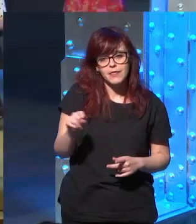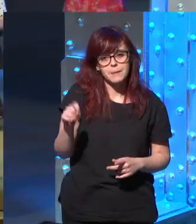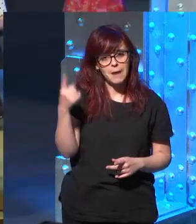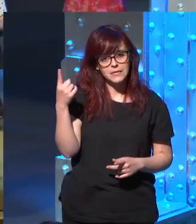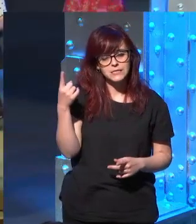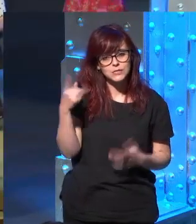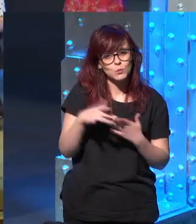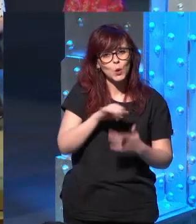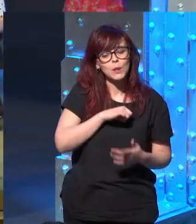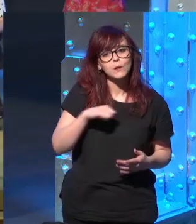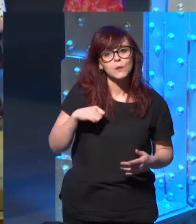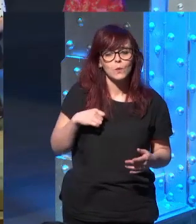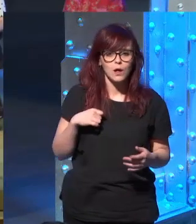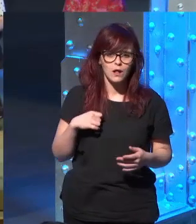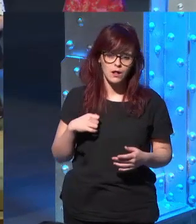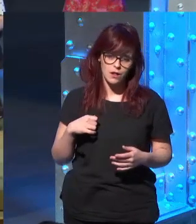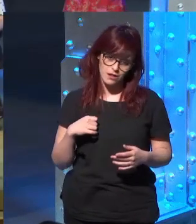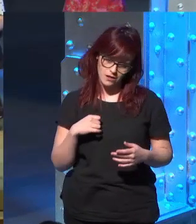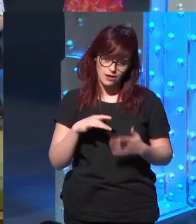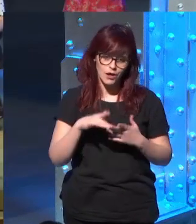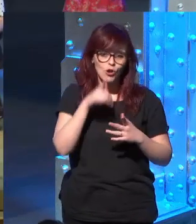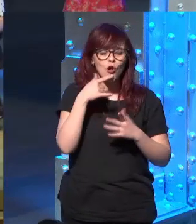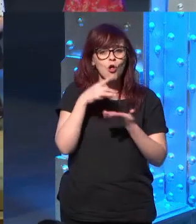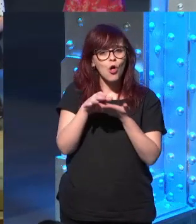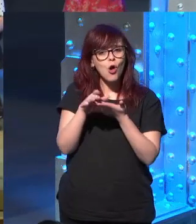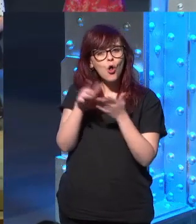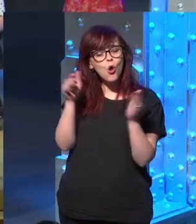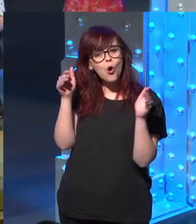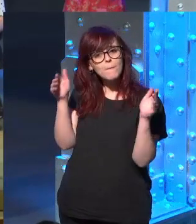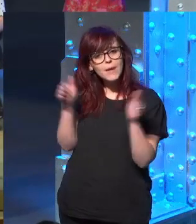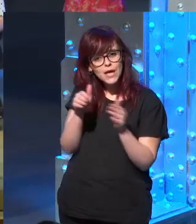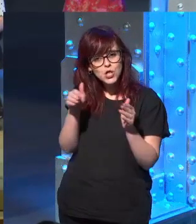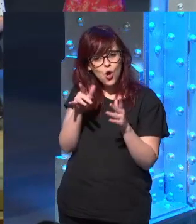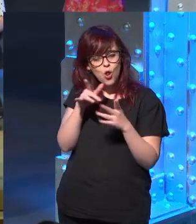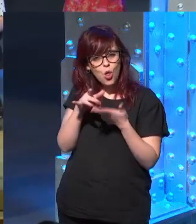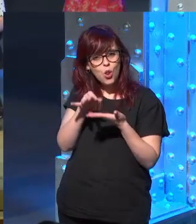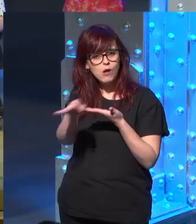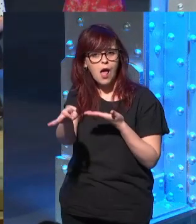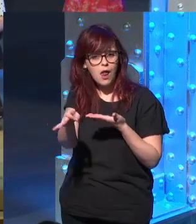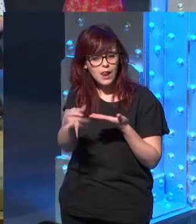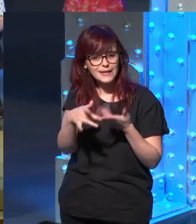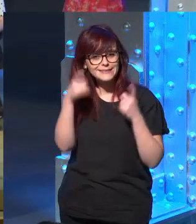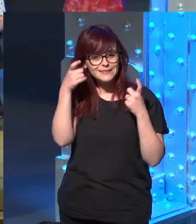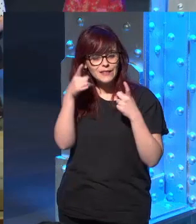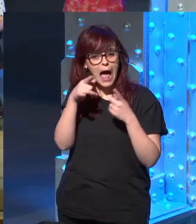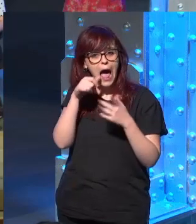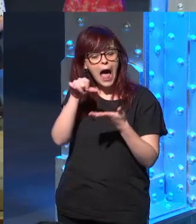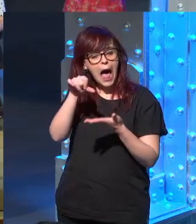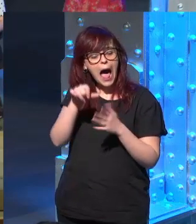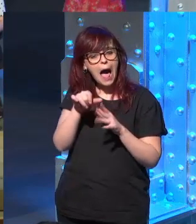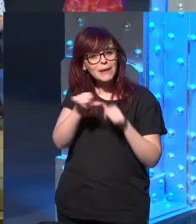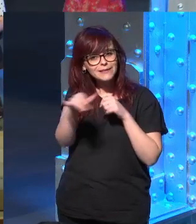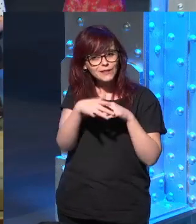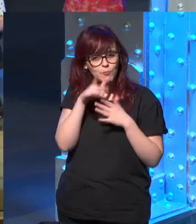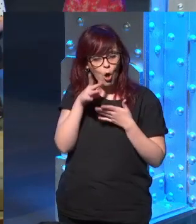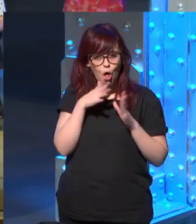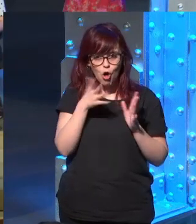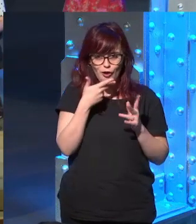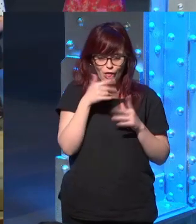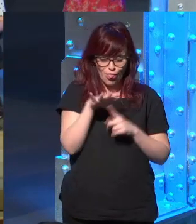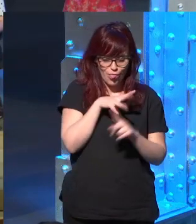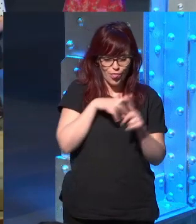De lo individual, o de lo local, o de lo pequeño, poder hablar de lo universal.